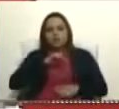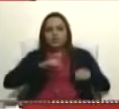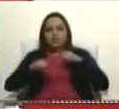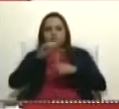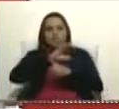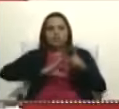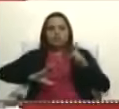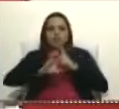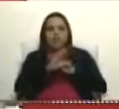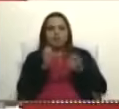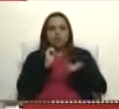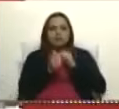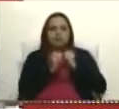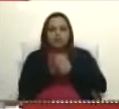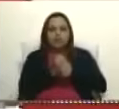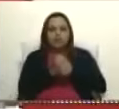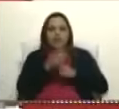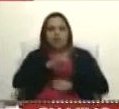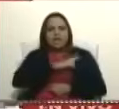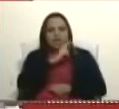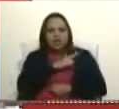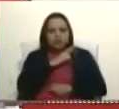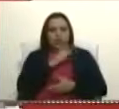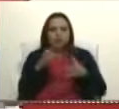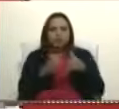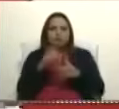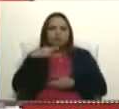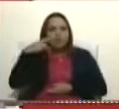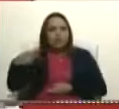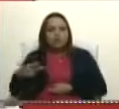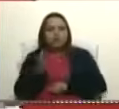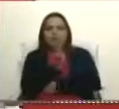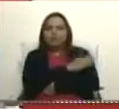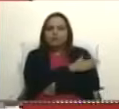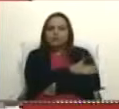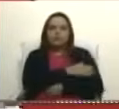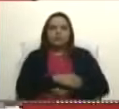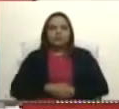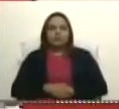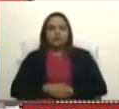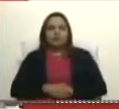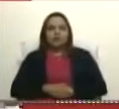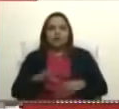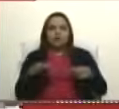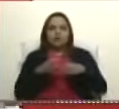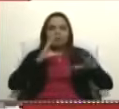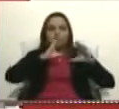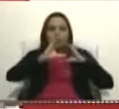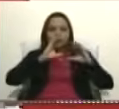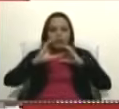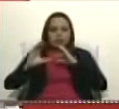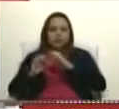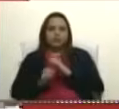culturales, deportivos, religiosos, partidos políticos, oposición, medios de comunicación.